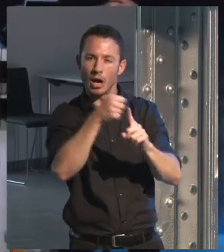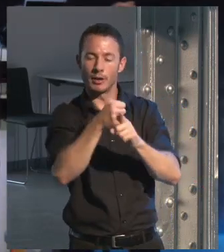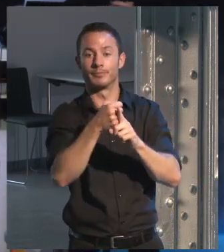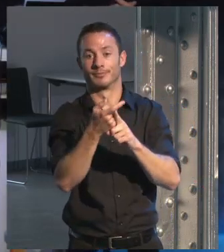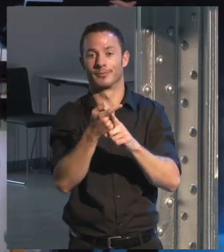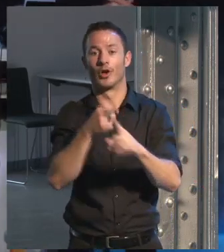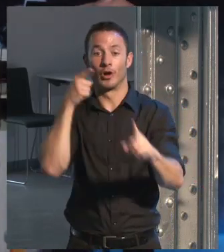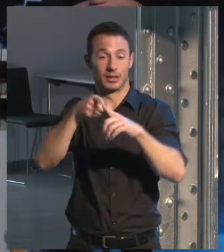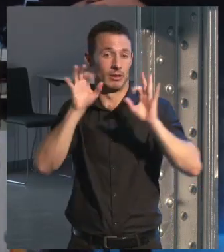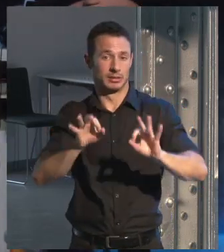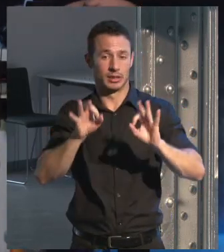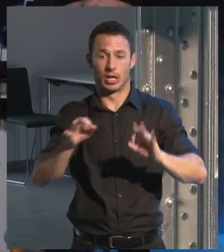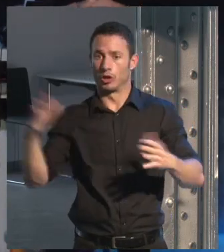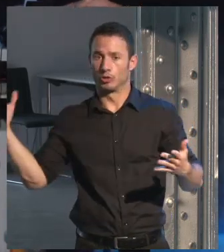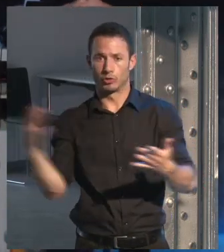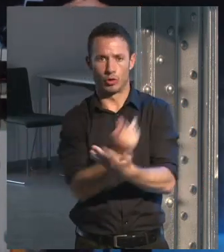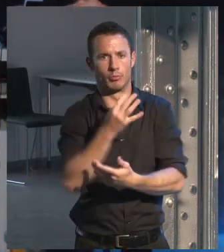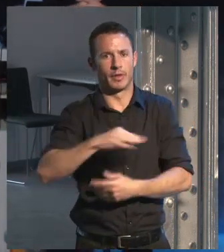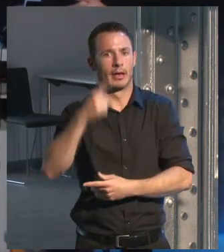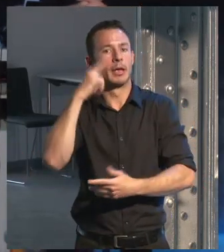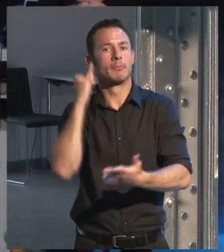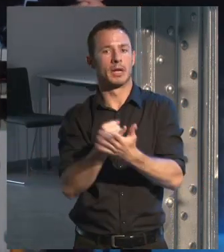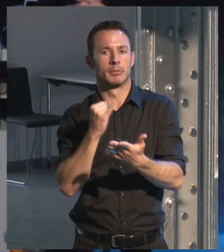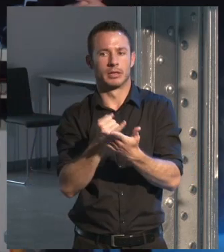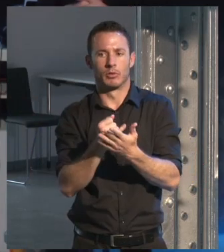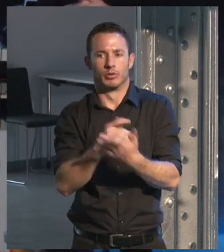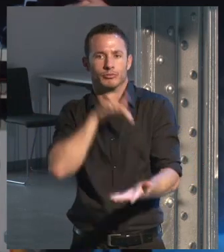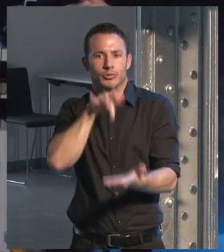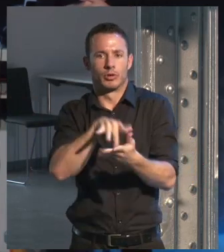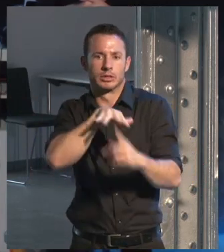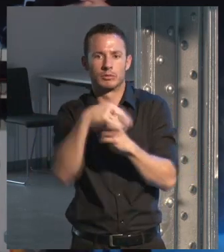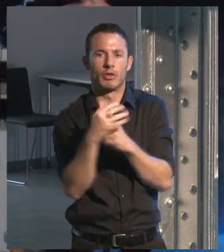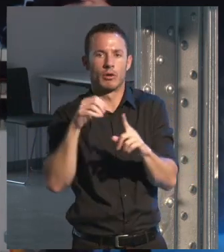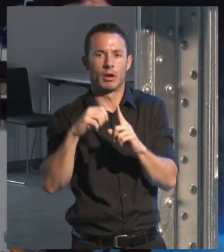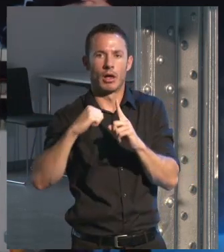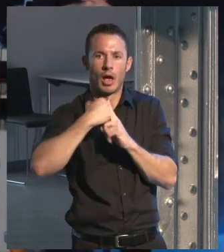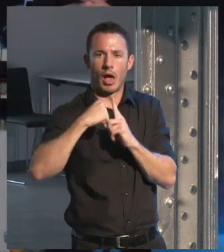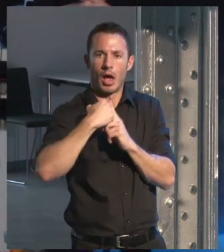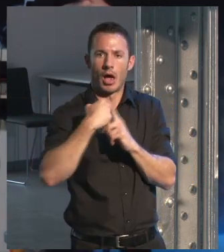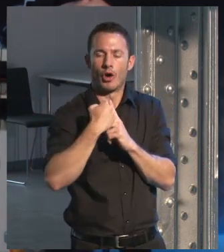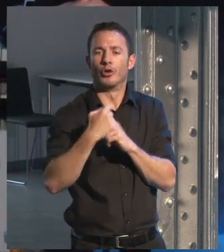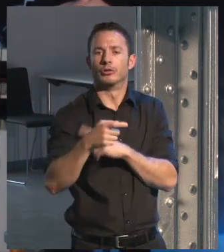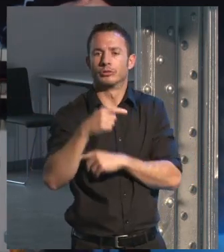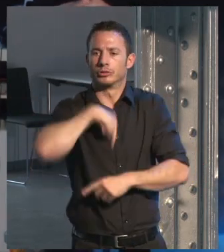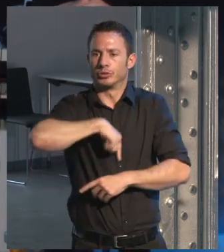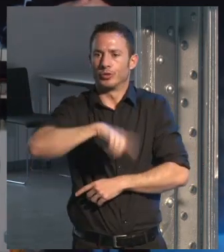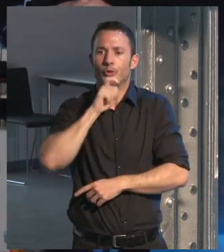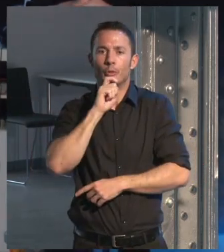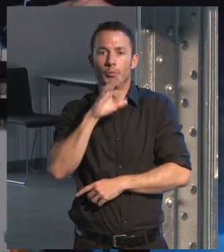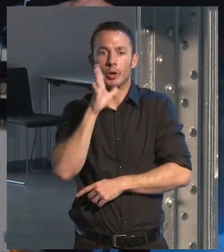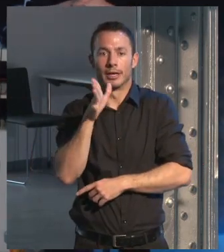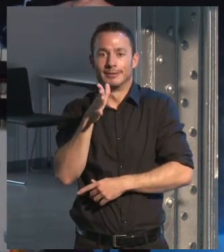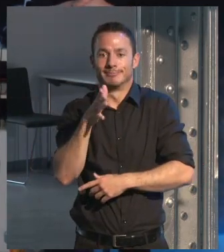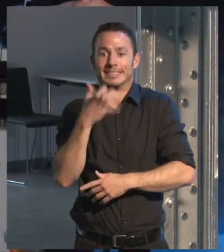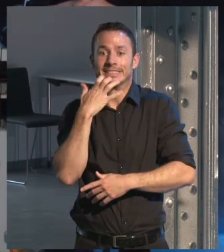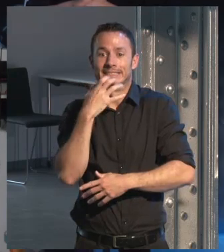pueda experimentar qué se siente al ser acosado, porque yo creo que hasta que no lo sufres o te pasa a ti es difícil entenderlo,